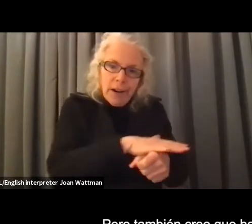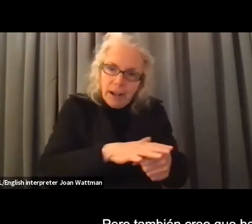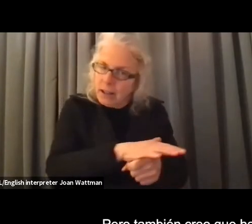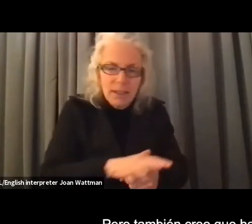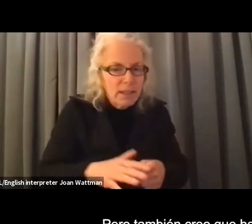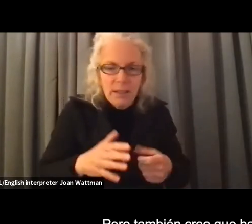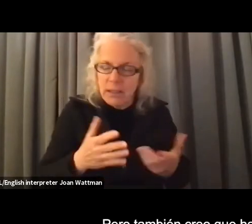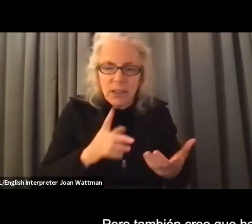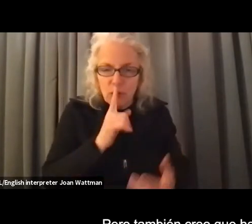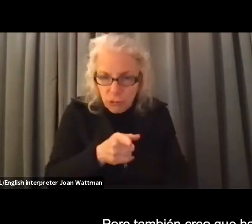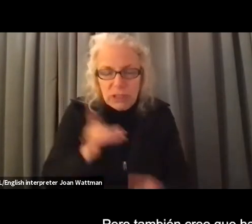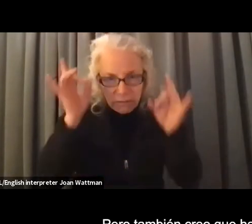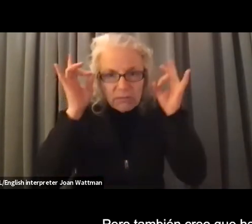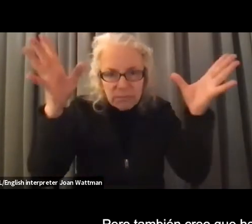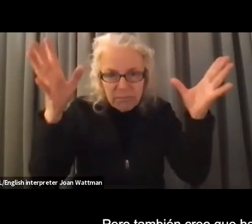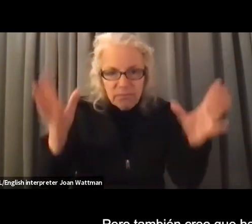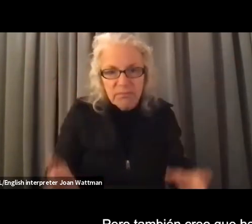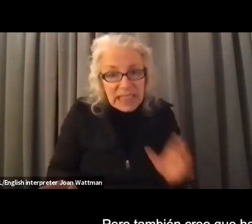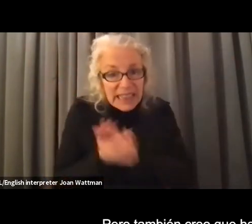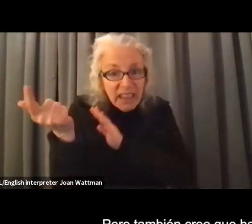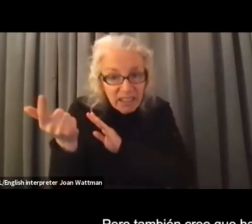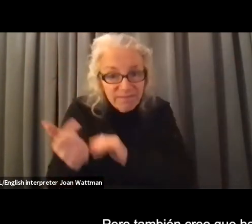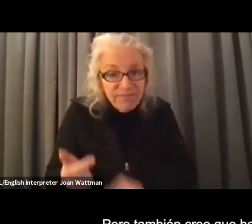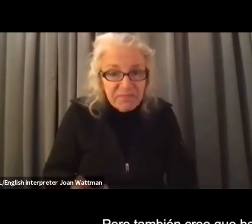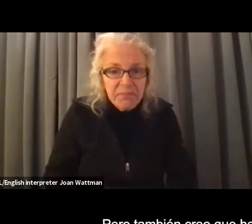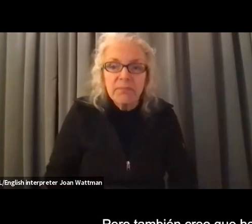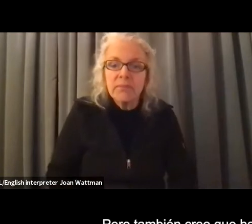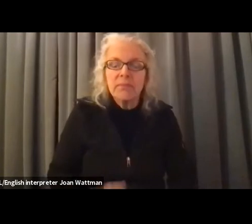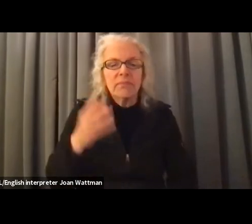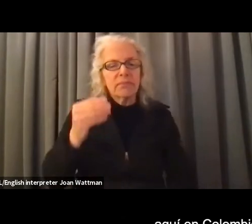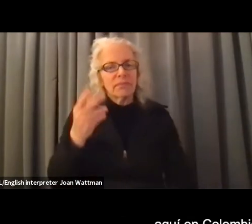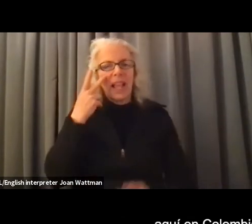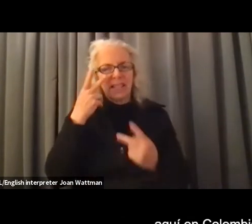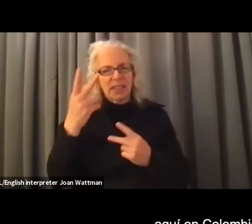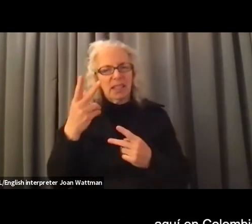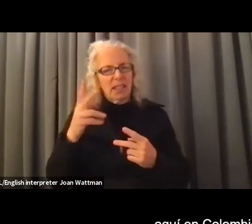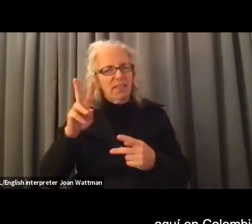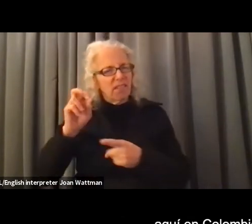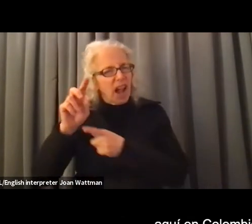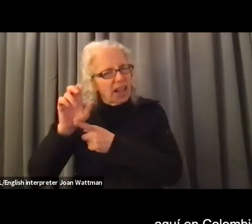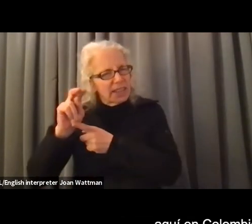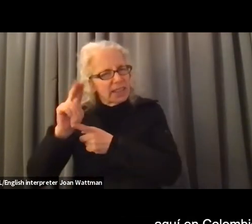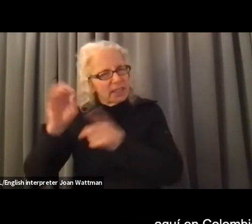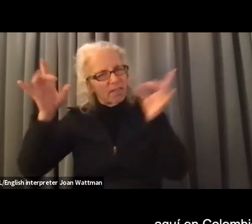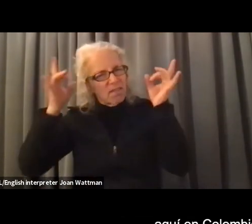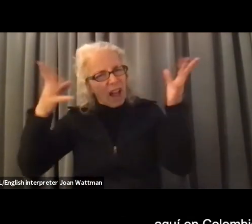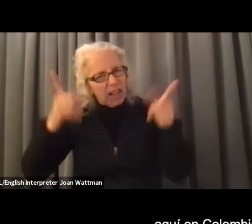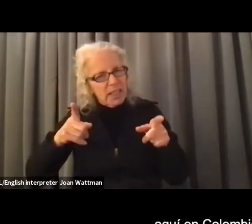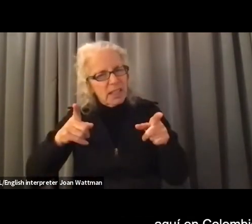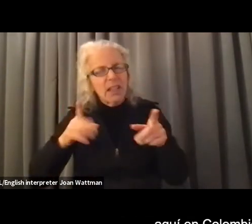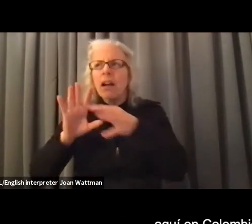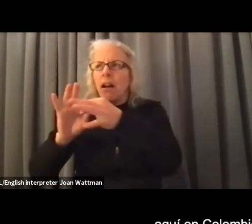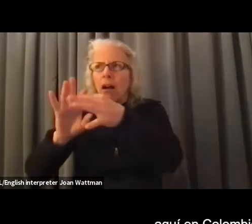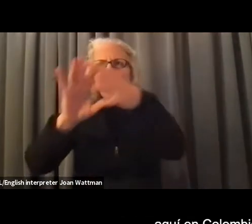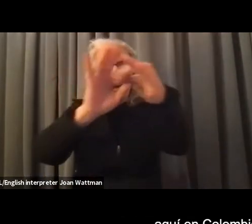conexiones de esa violencia que nos atraviesan, y es que muchos de estos pueblos acá en Colombia y en América Latina padecemos